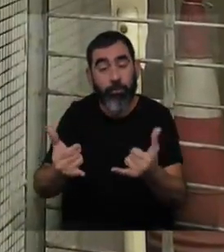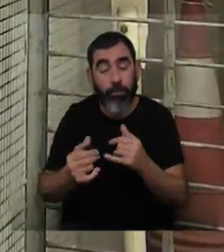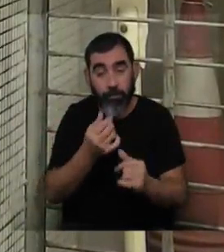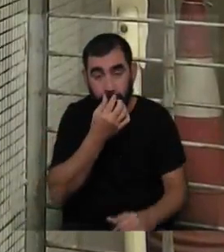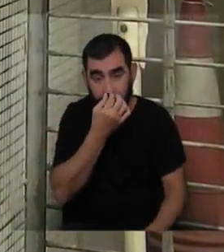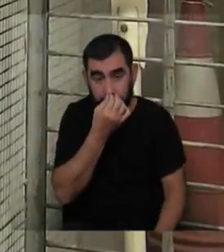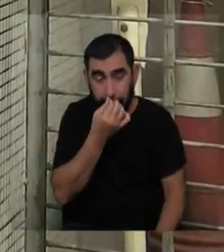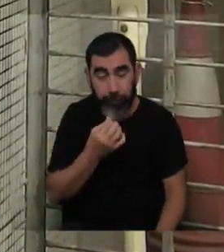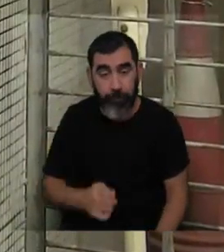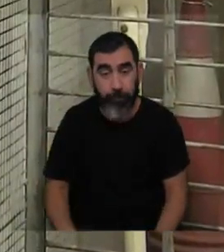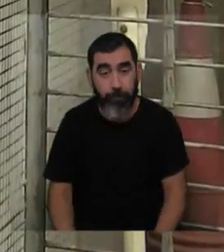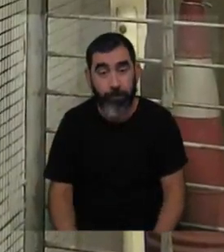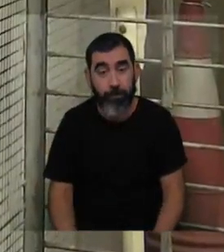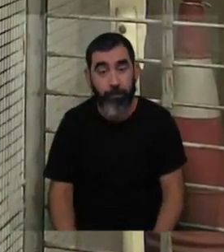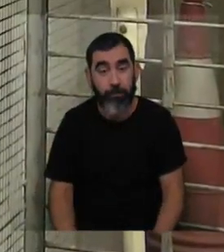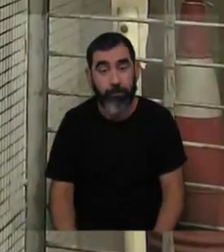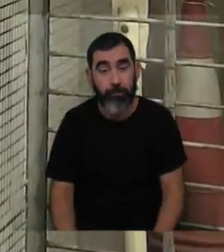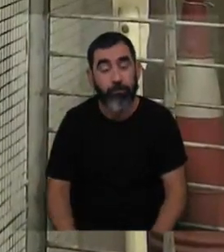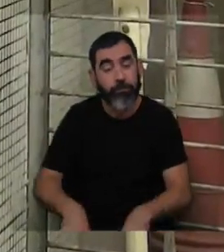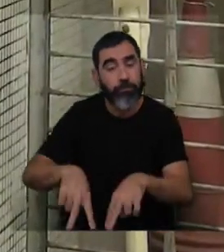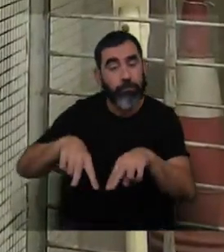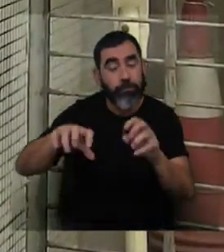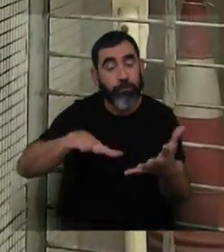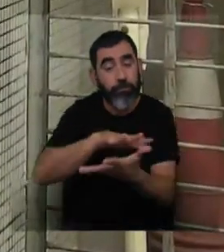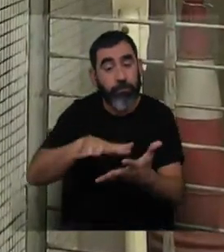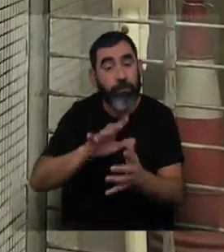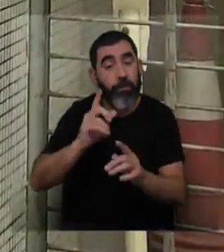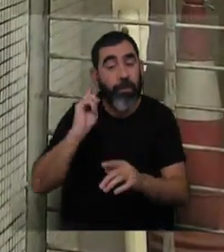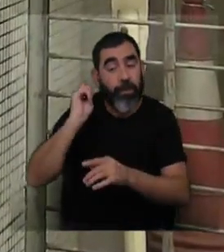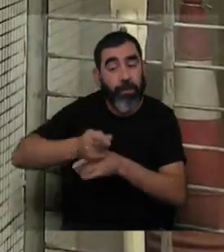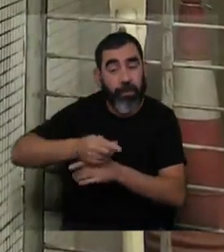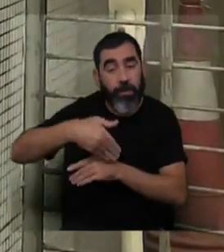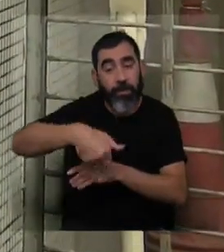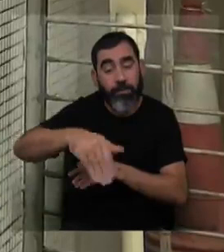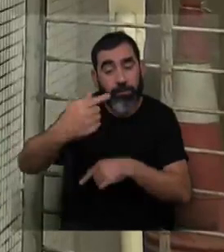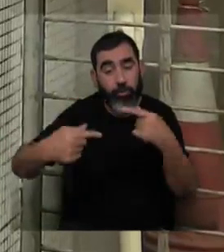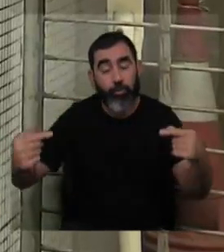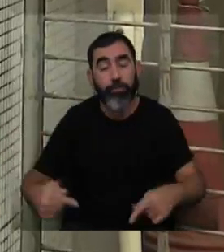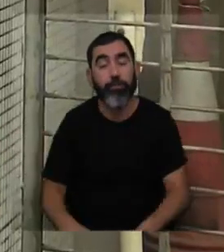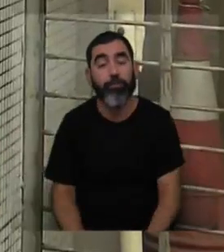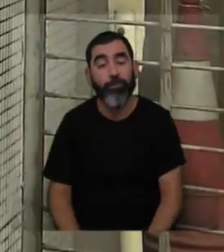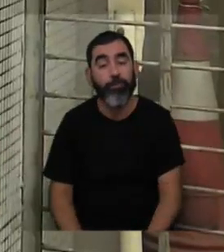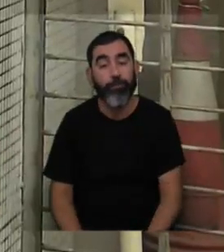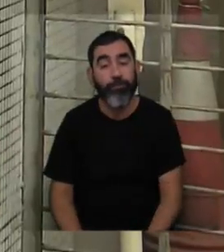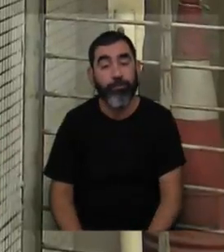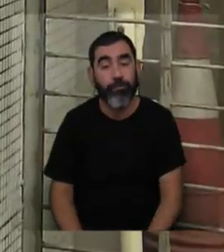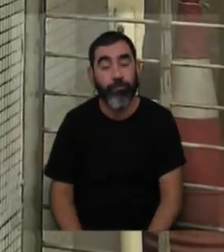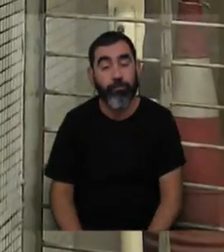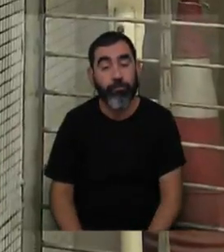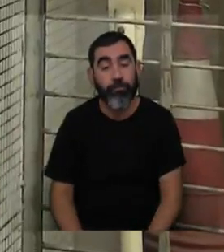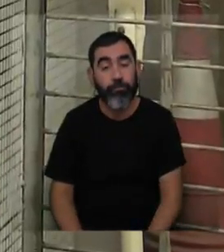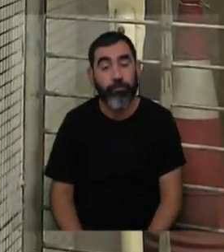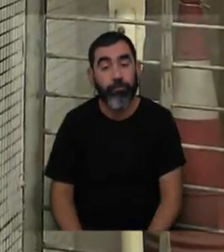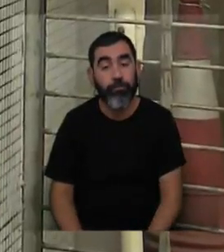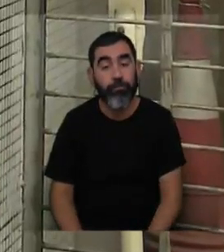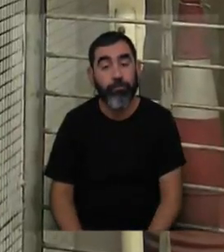organismo de conducción del Partido Nacional, bueno, para analizar lo ocurrido y tomar una serie de definiciones. Agregar en este